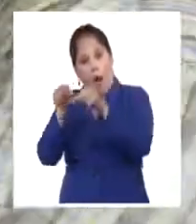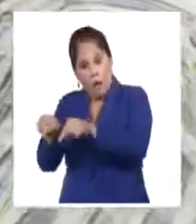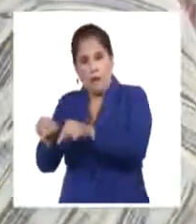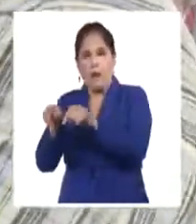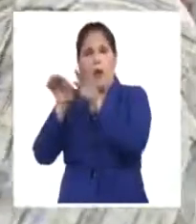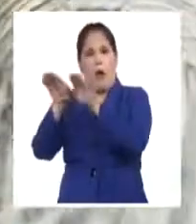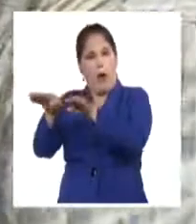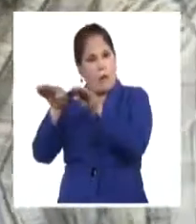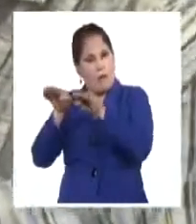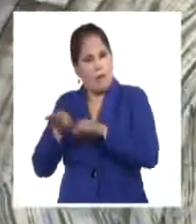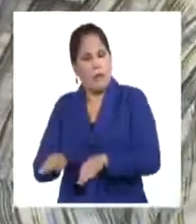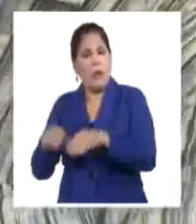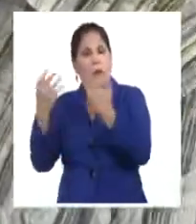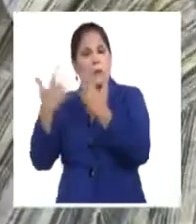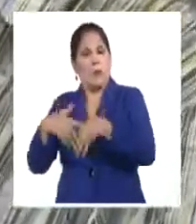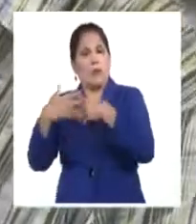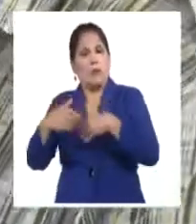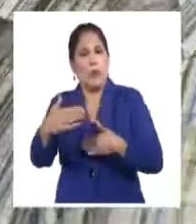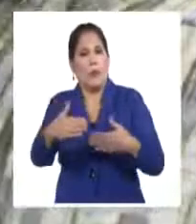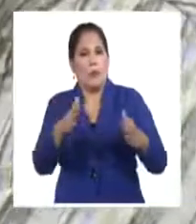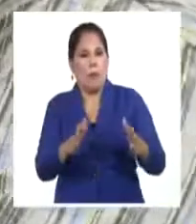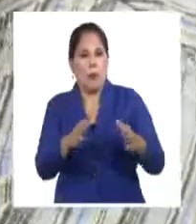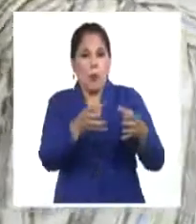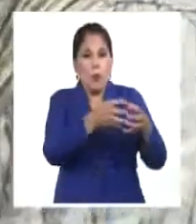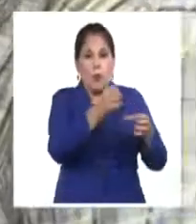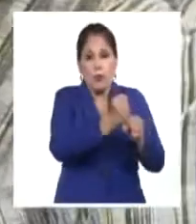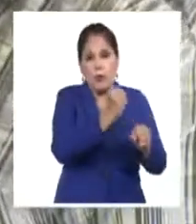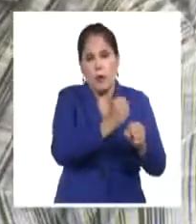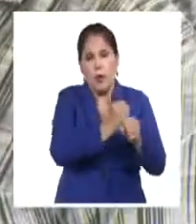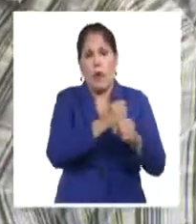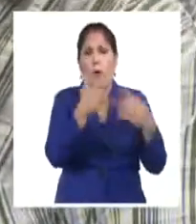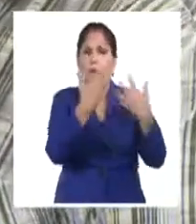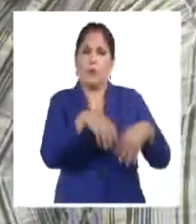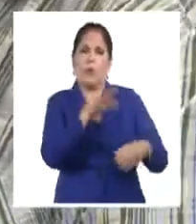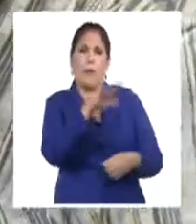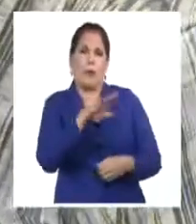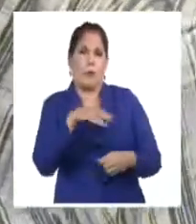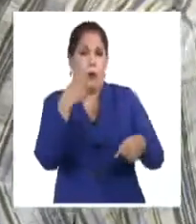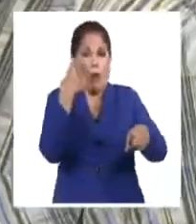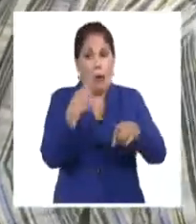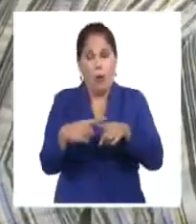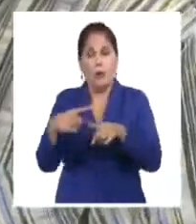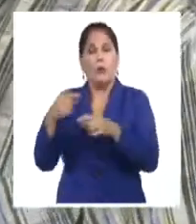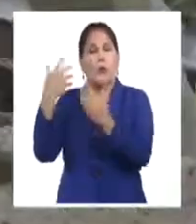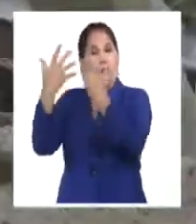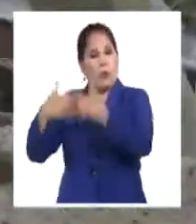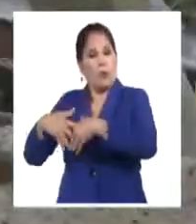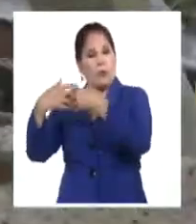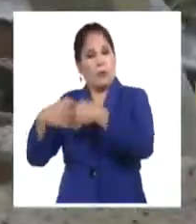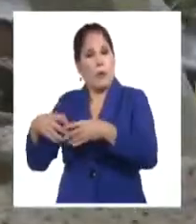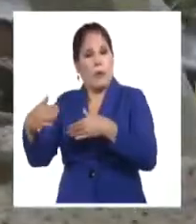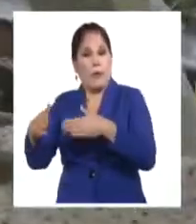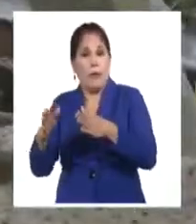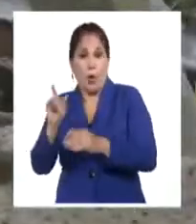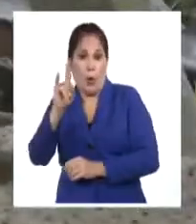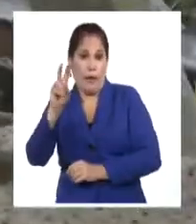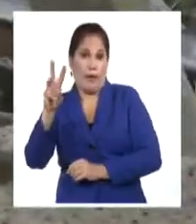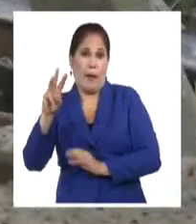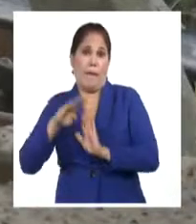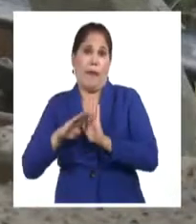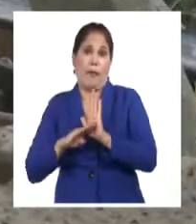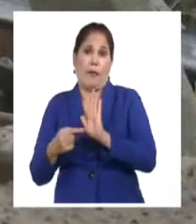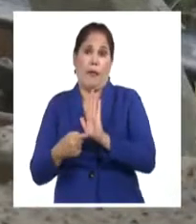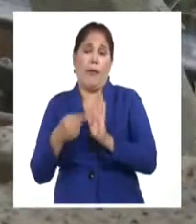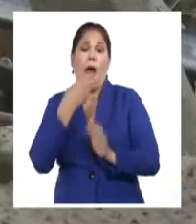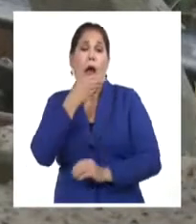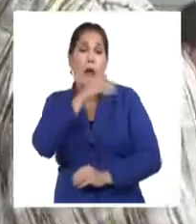laboral para producir bloques. Un colectivo laboral para producir pintura. Eso está dentro de las 93 medidas también para salvar el sector azucarero, y ustedes forman